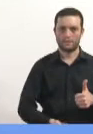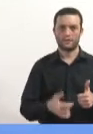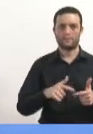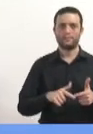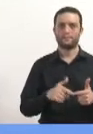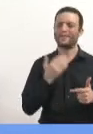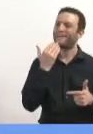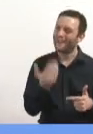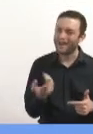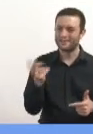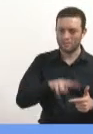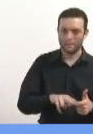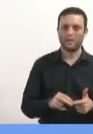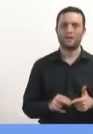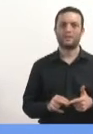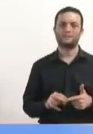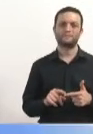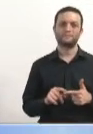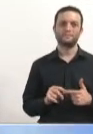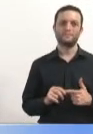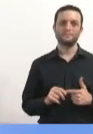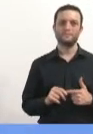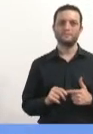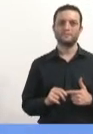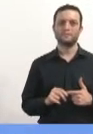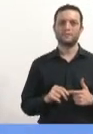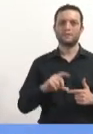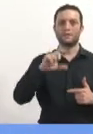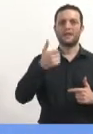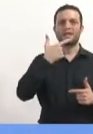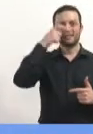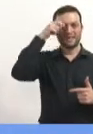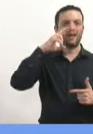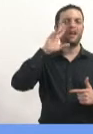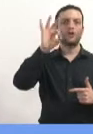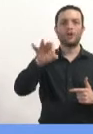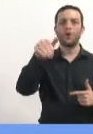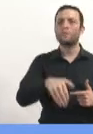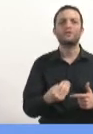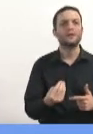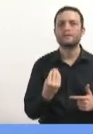y agradezco la reiteración el senador k serio su voto